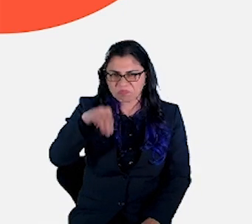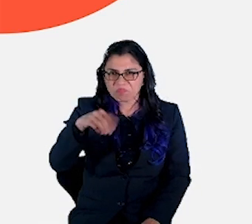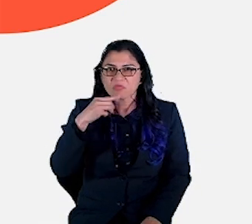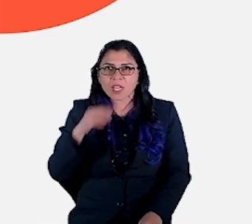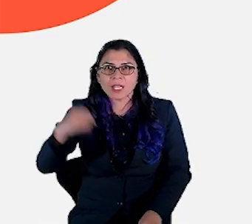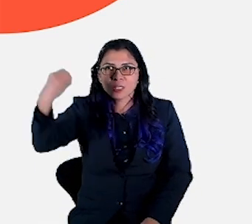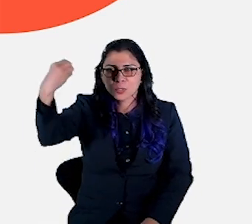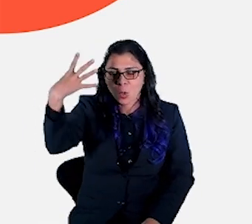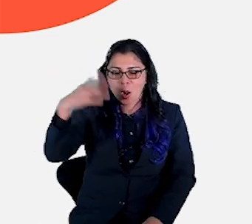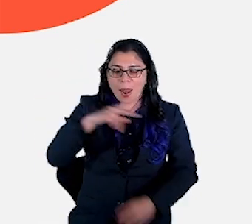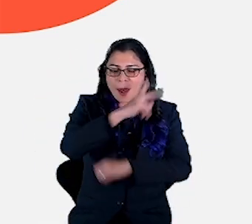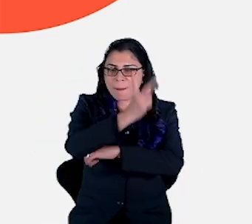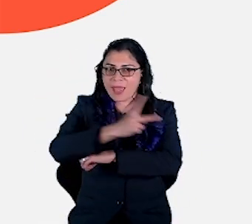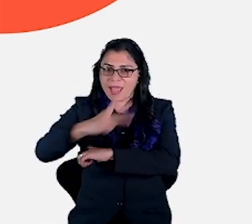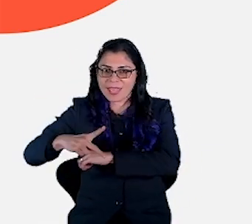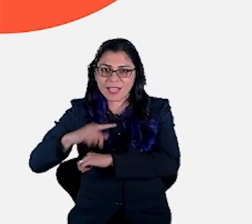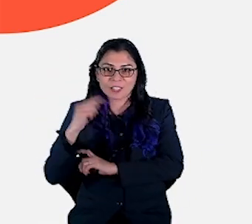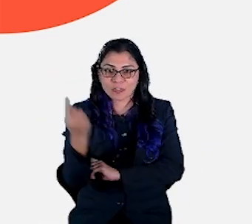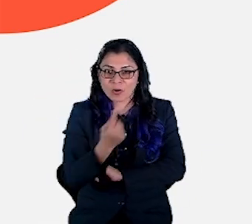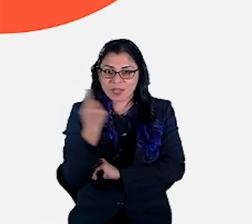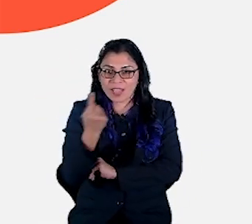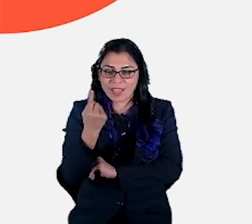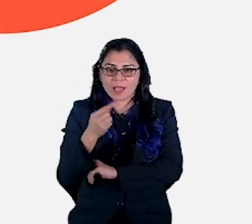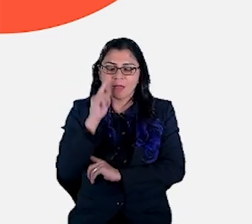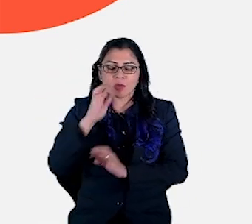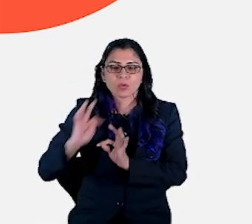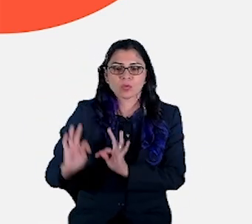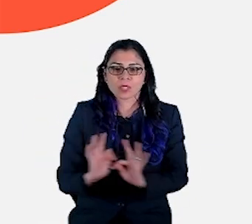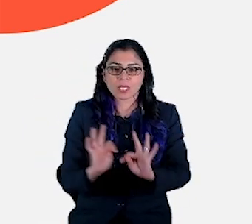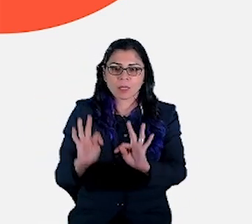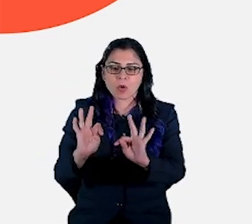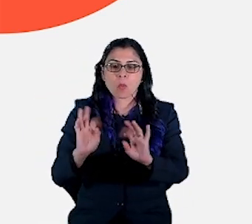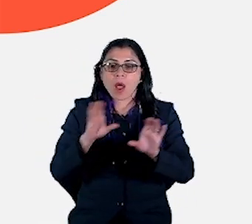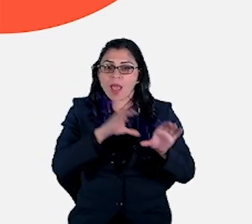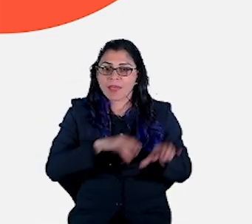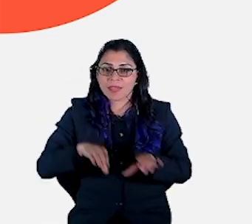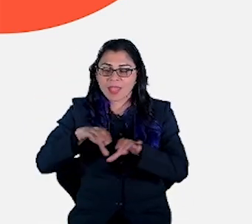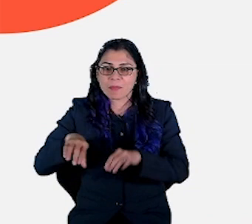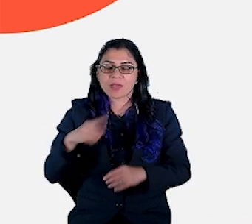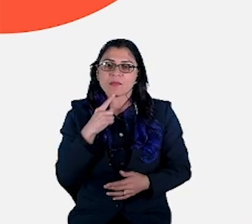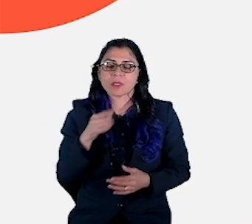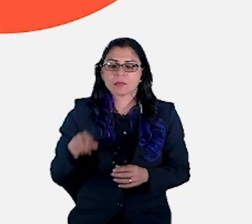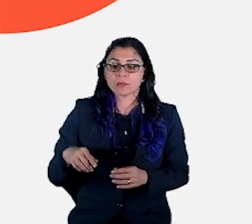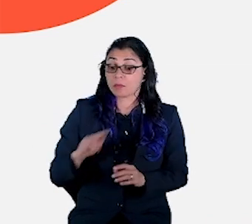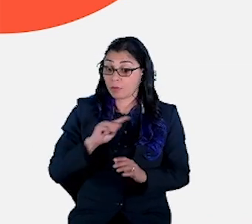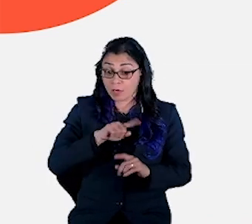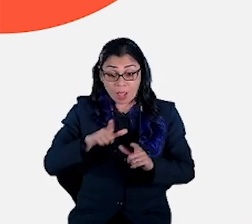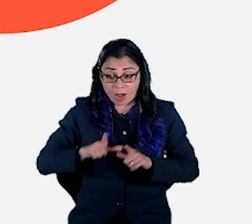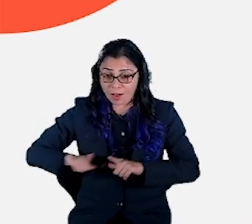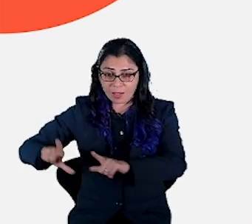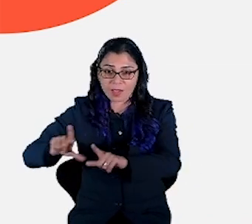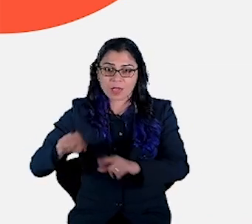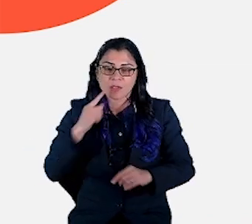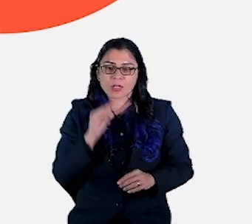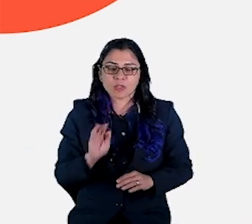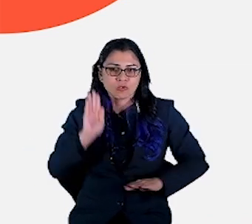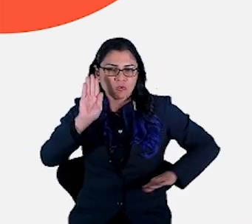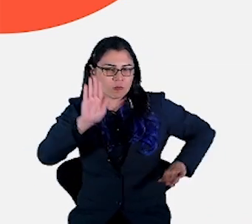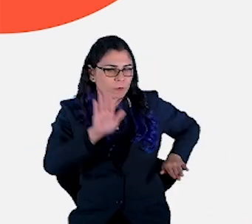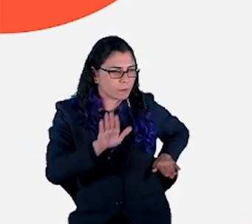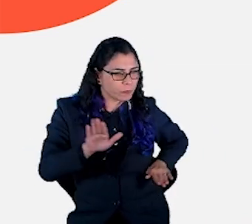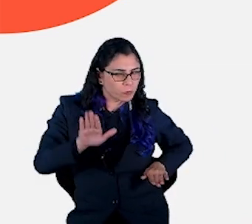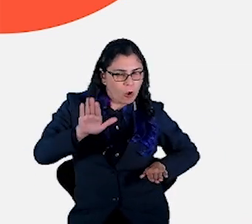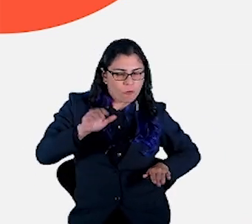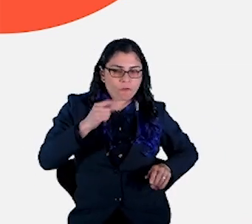y playa prístinas playas solitarias un turismo activo que permite en el área del turismo náutico la práctica del Surf